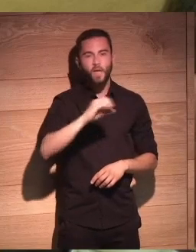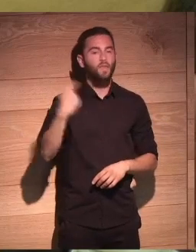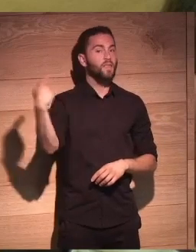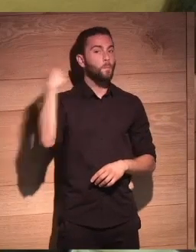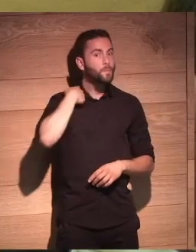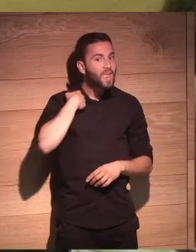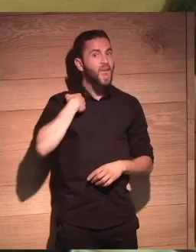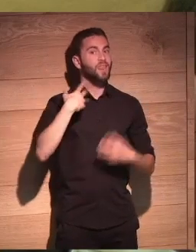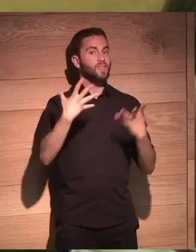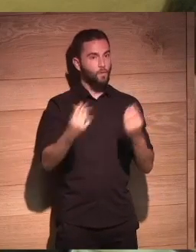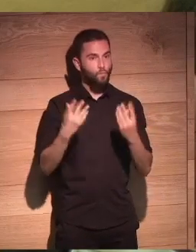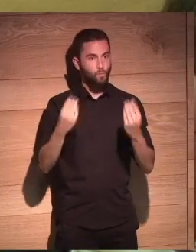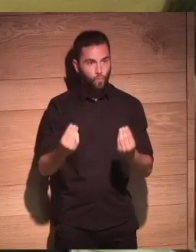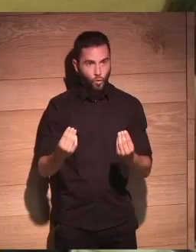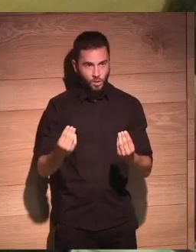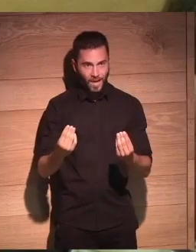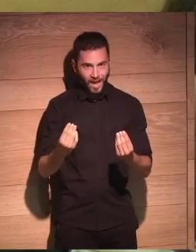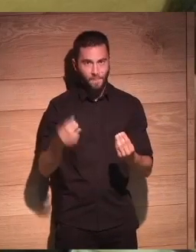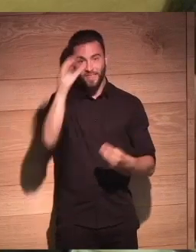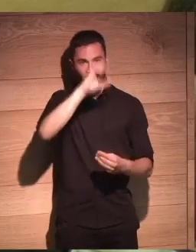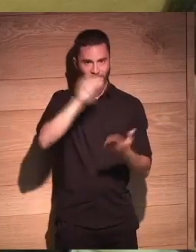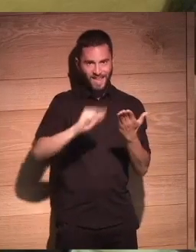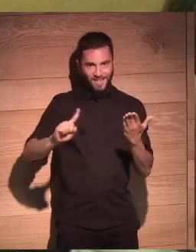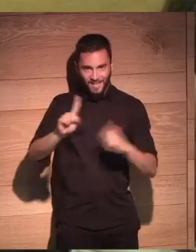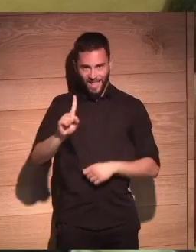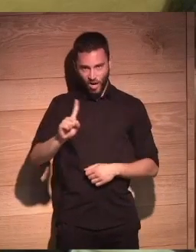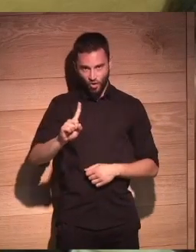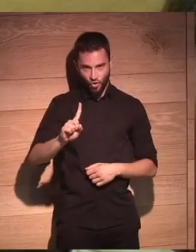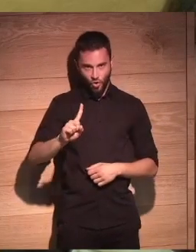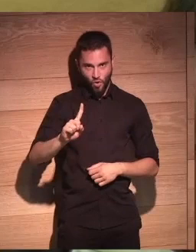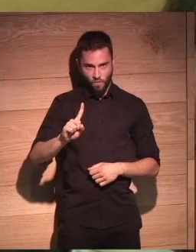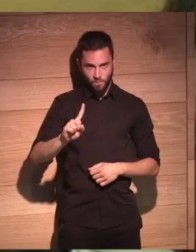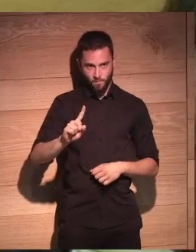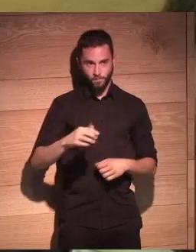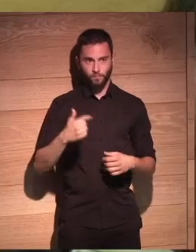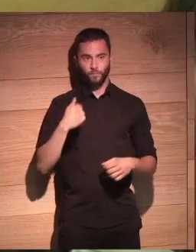mucha ciencia, digamos, que no está escrita, ¿eh?